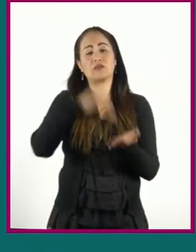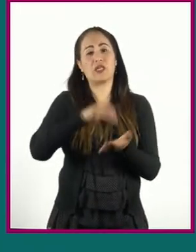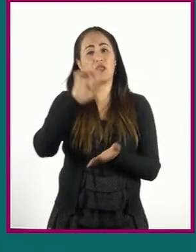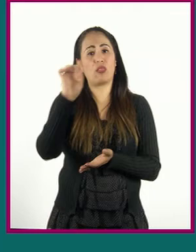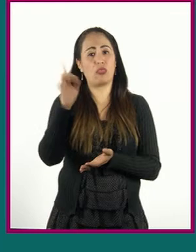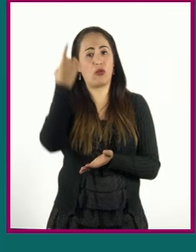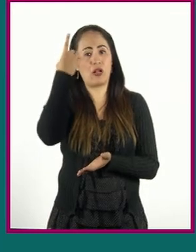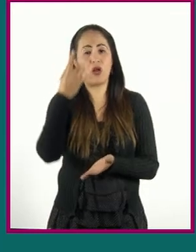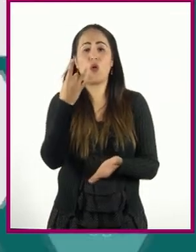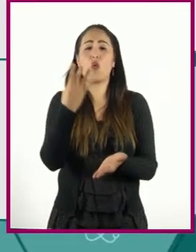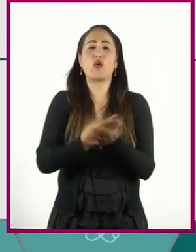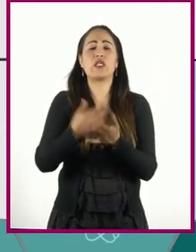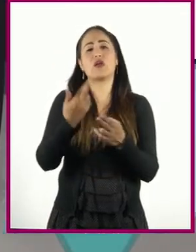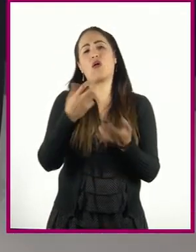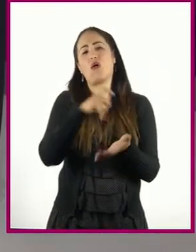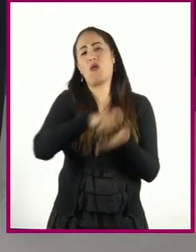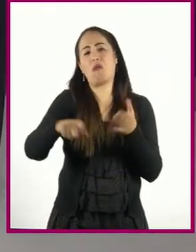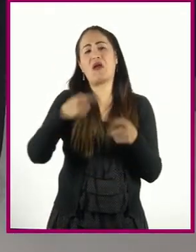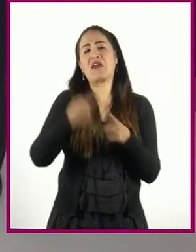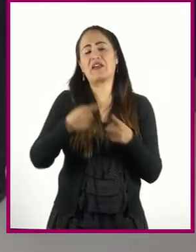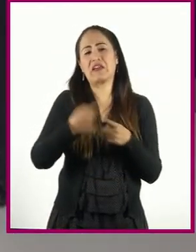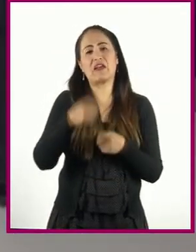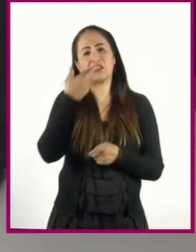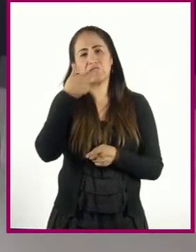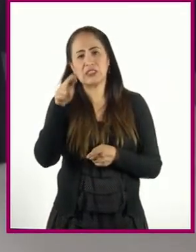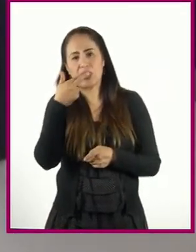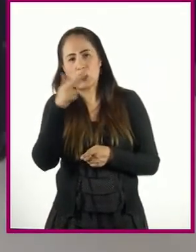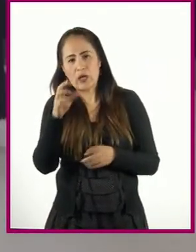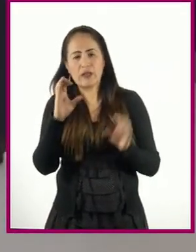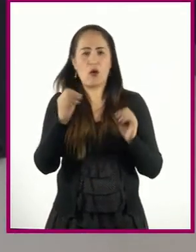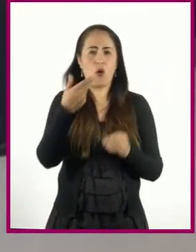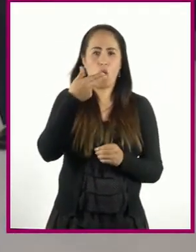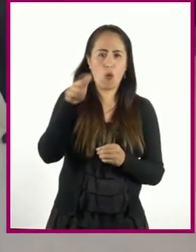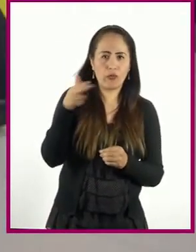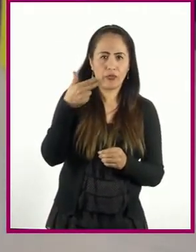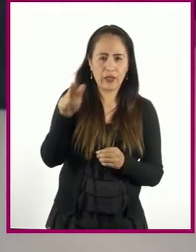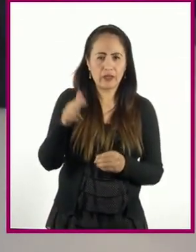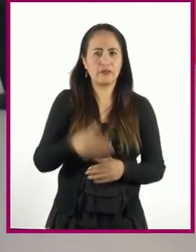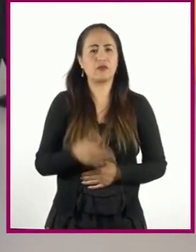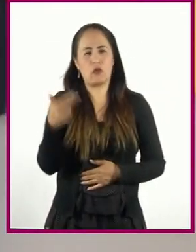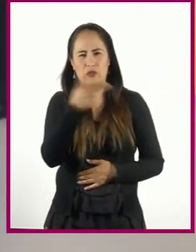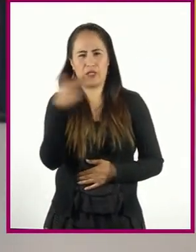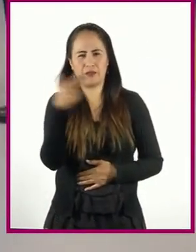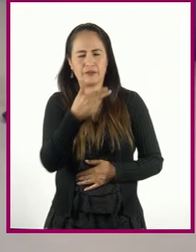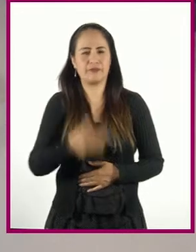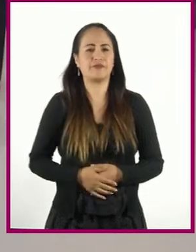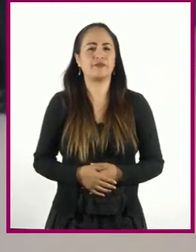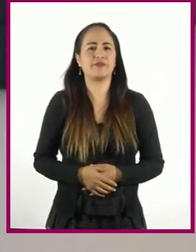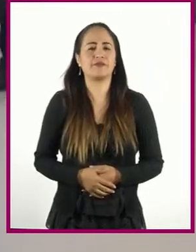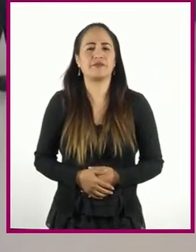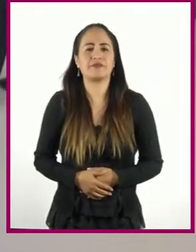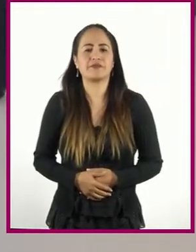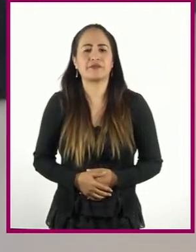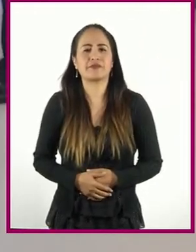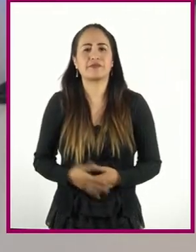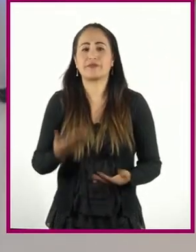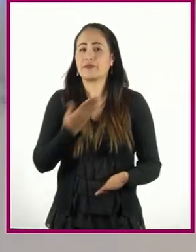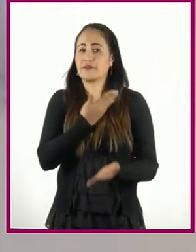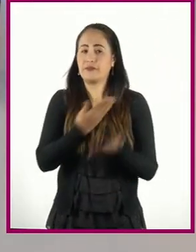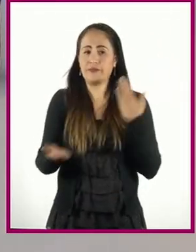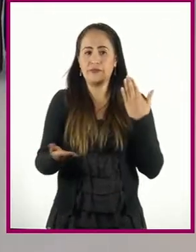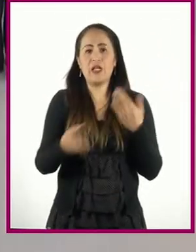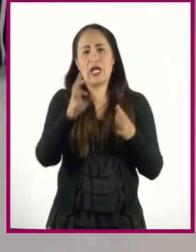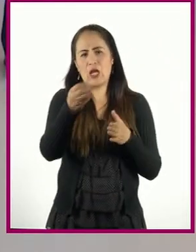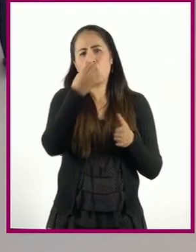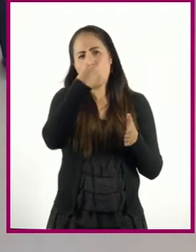por restaurantes y hoteles. El horno de microondas vino a solucionar un problema de conservación de alimentos, ya que antes de